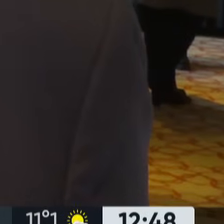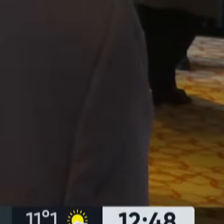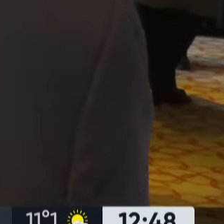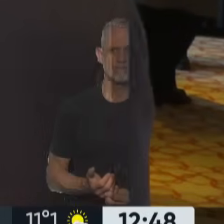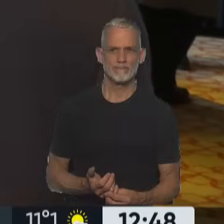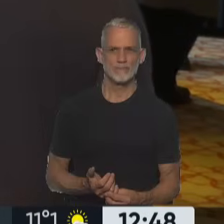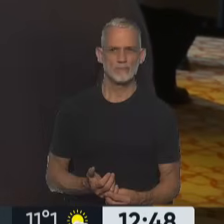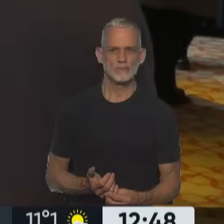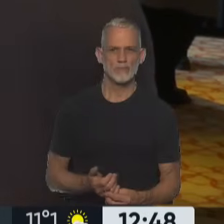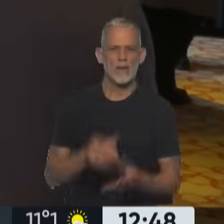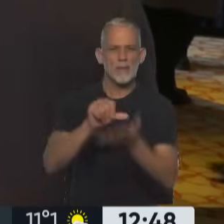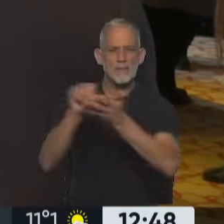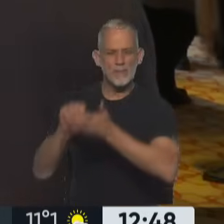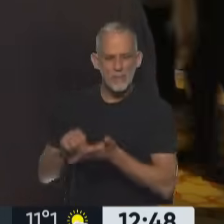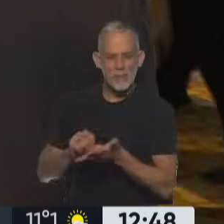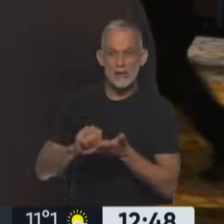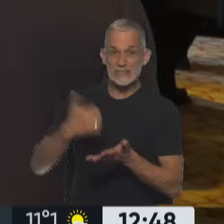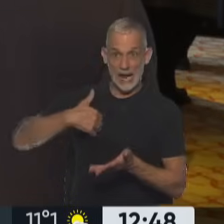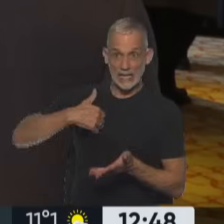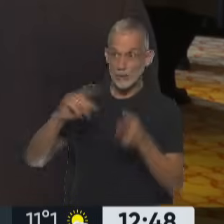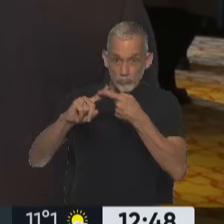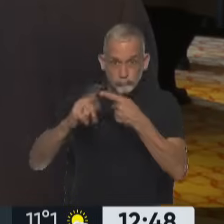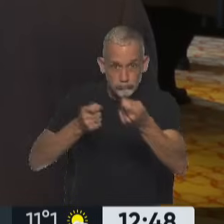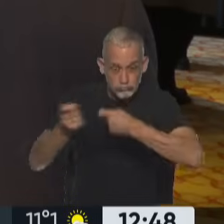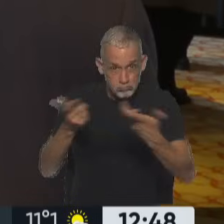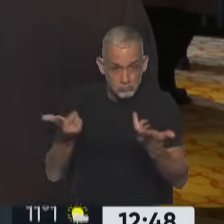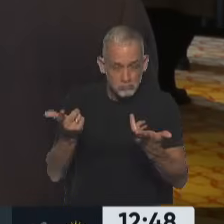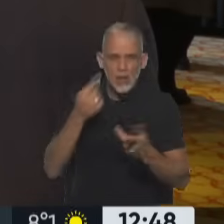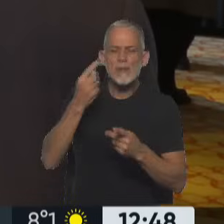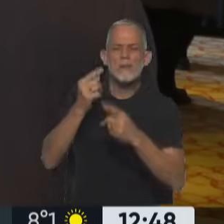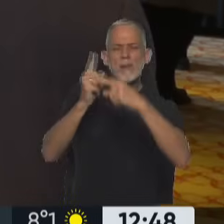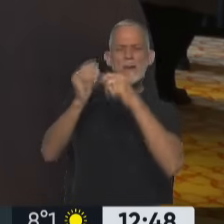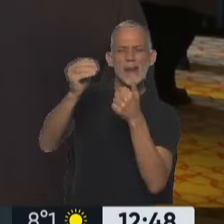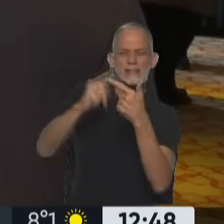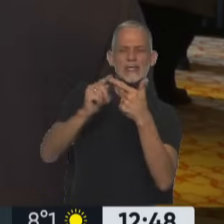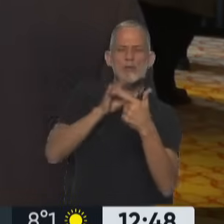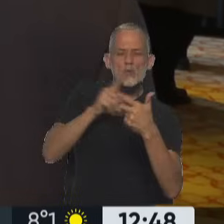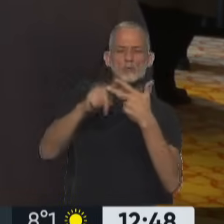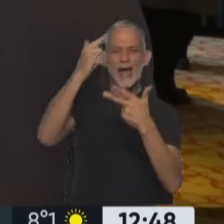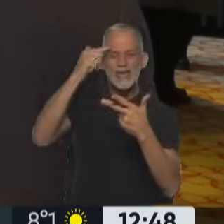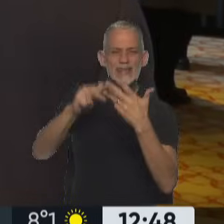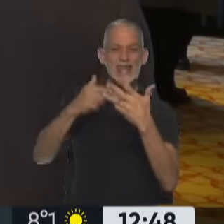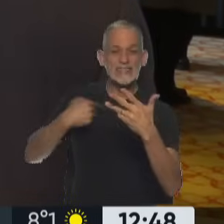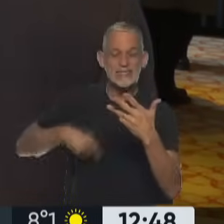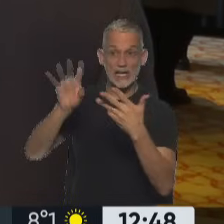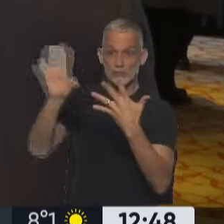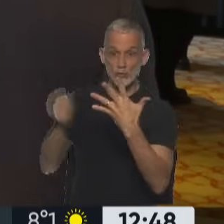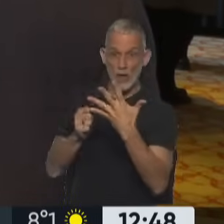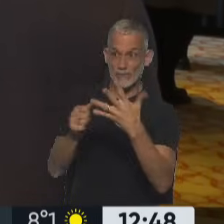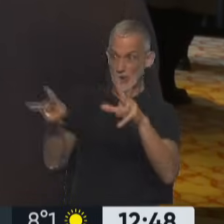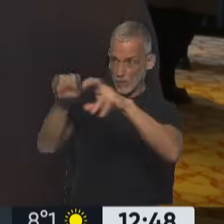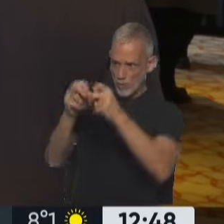relaciones comerciales si sumamos el producto bruto de Brasil Rusia India China Sudáfrica